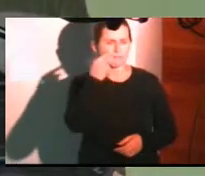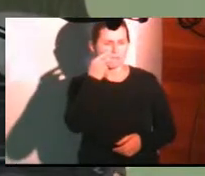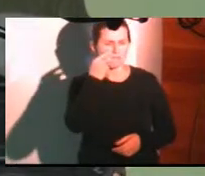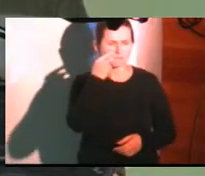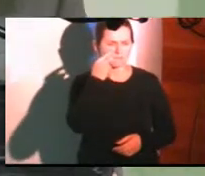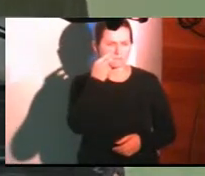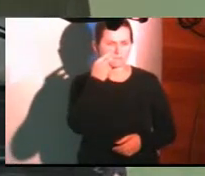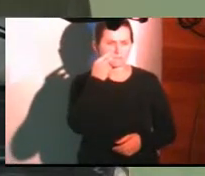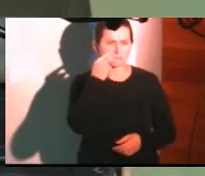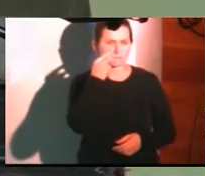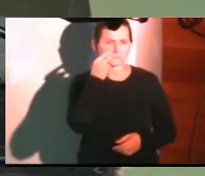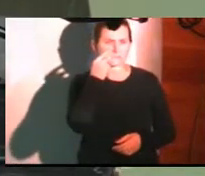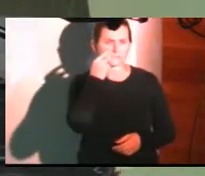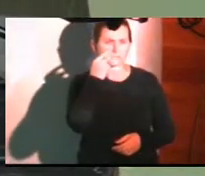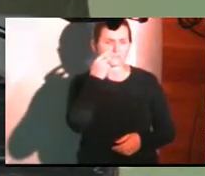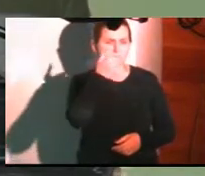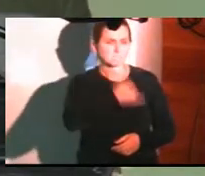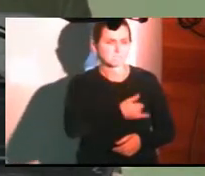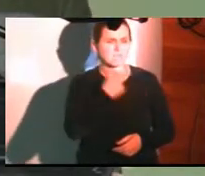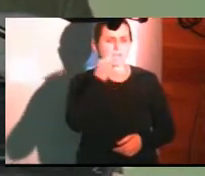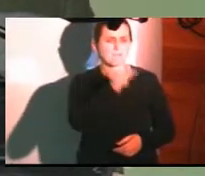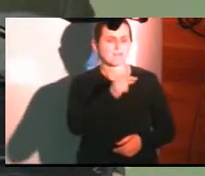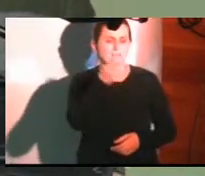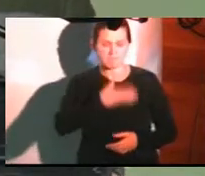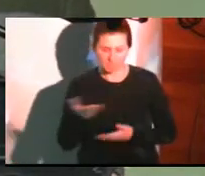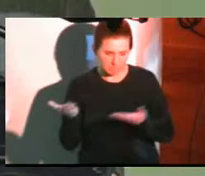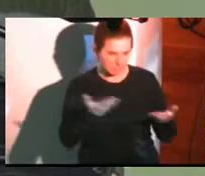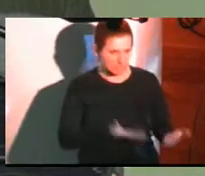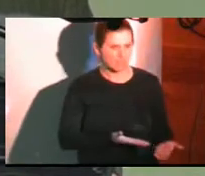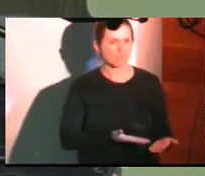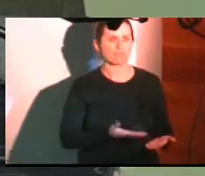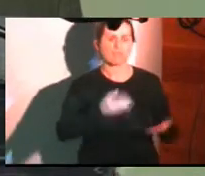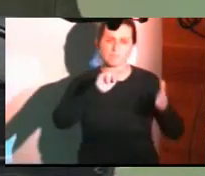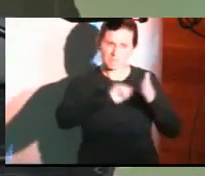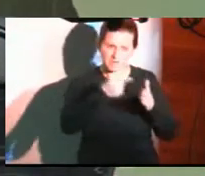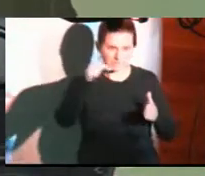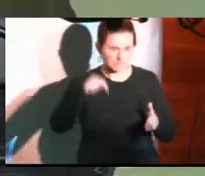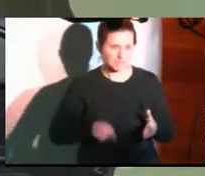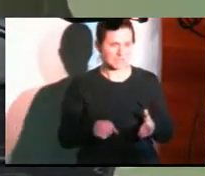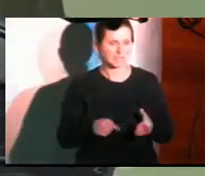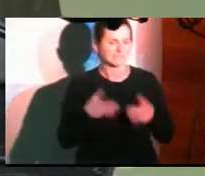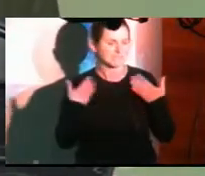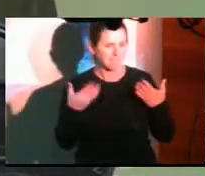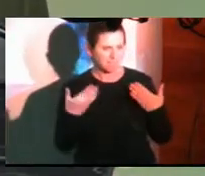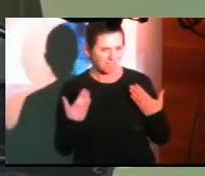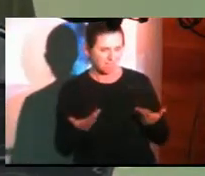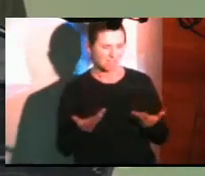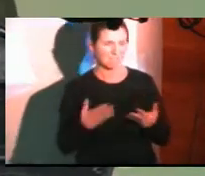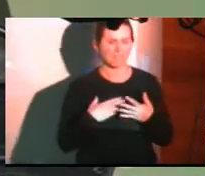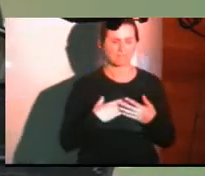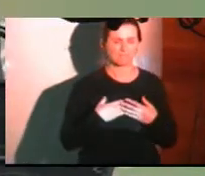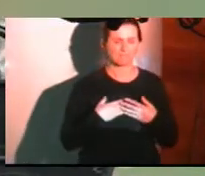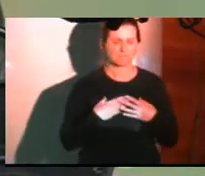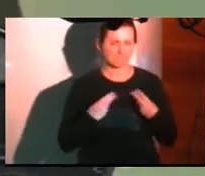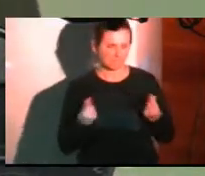está la palabra de la bienvenida, la palabra de la ciudad cálida, de la ciudad